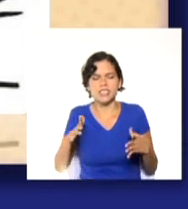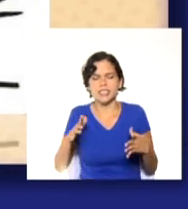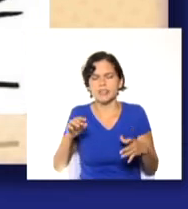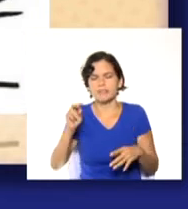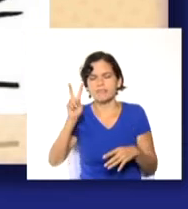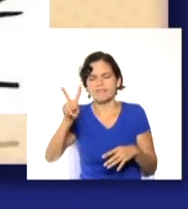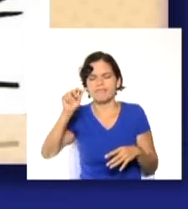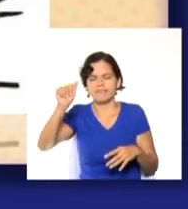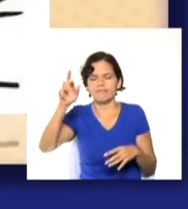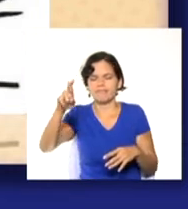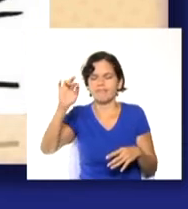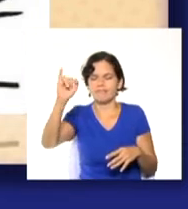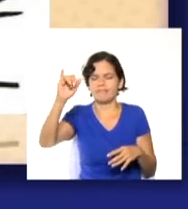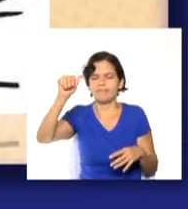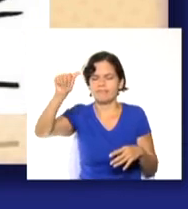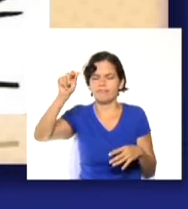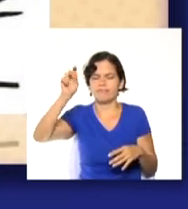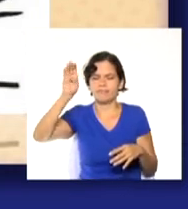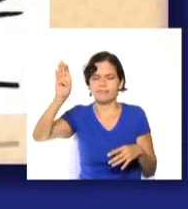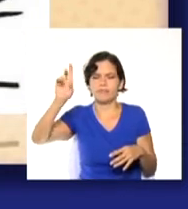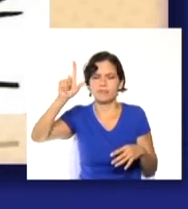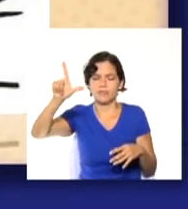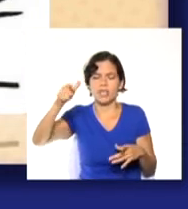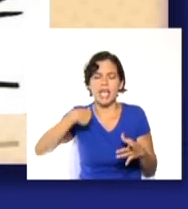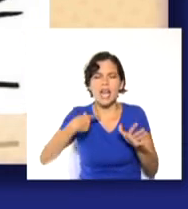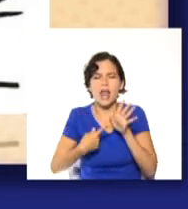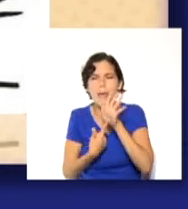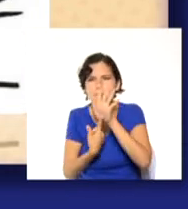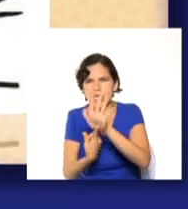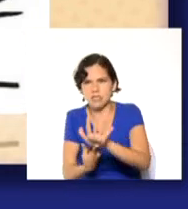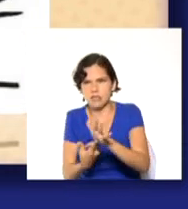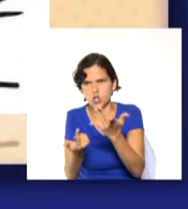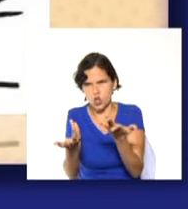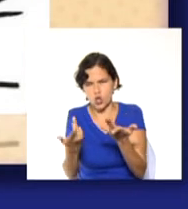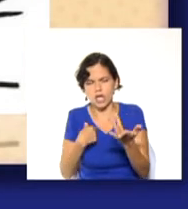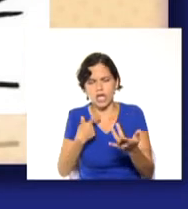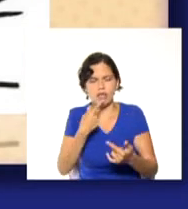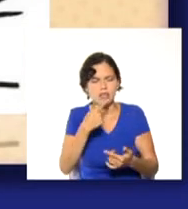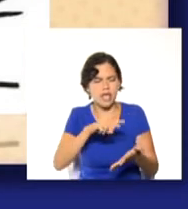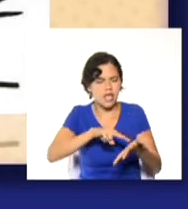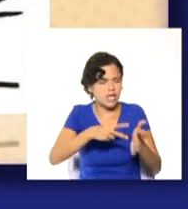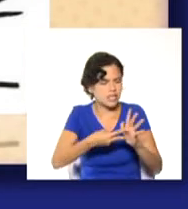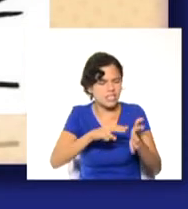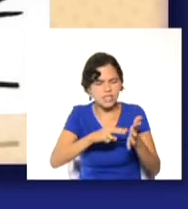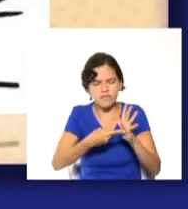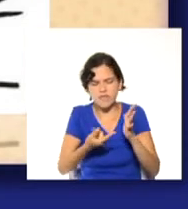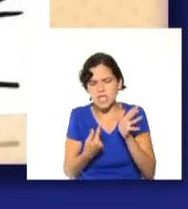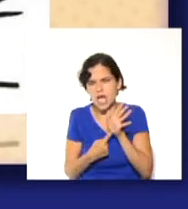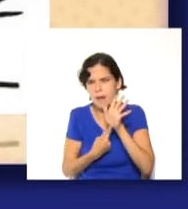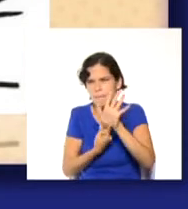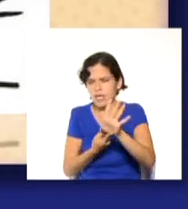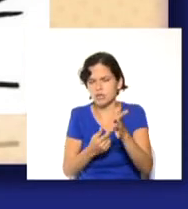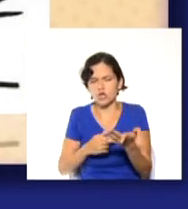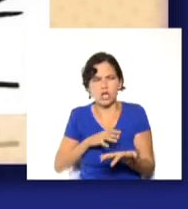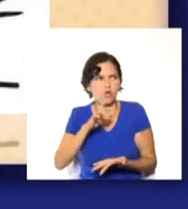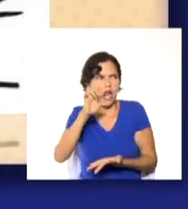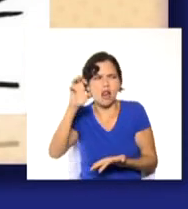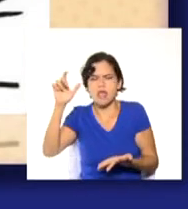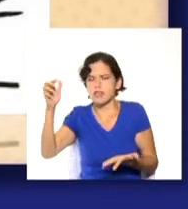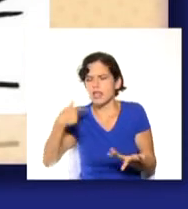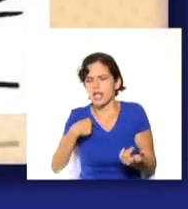o algebraica que posee, se define como con una letra del alfabeto.